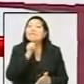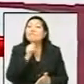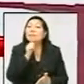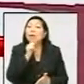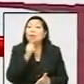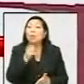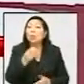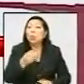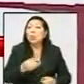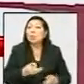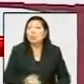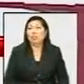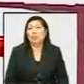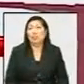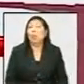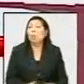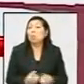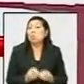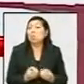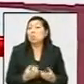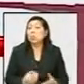su juicio, o falta mucho,